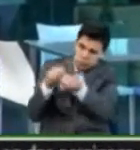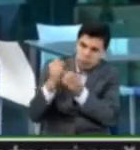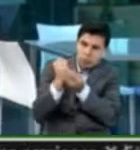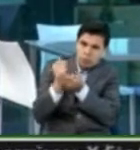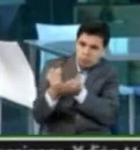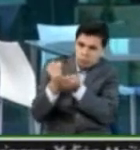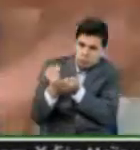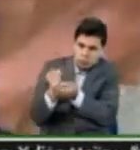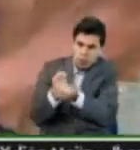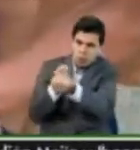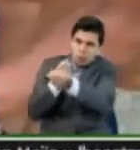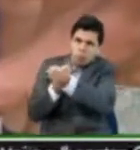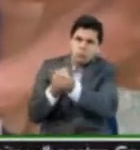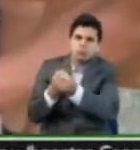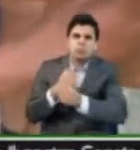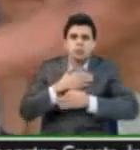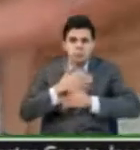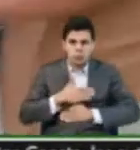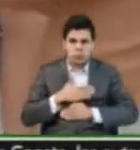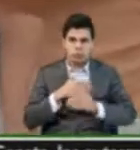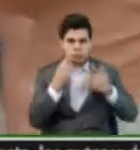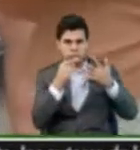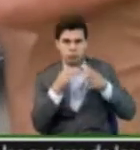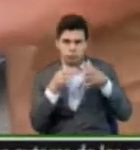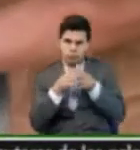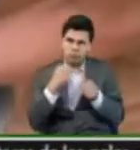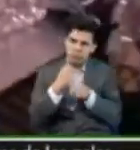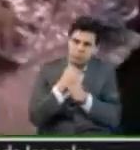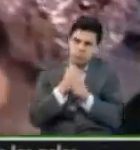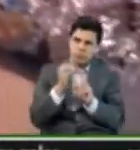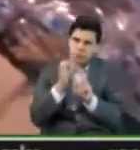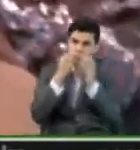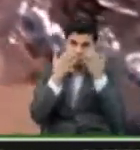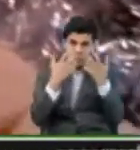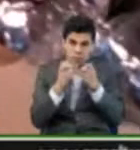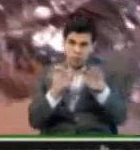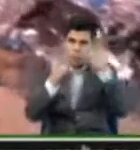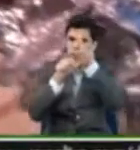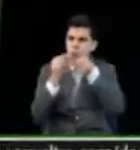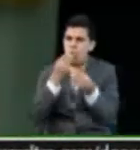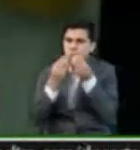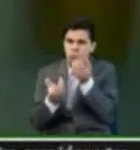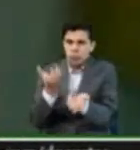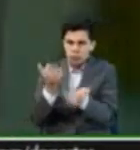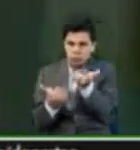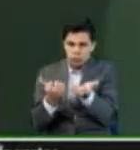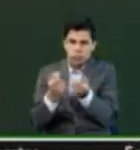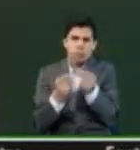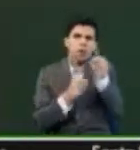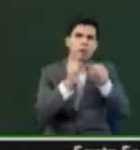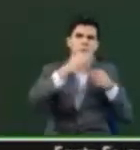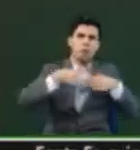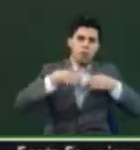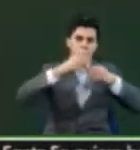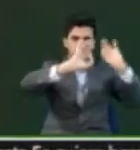el trabajo a los corredores. Varias piezas hacen parte de esta labor fundamental. Algunos preparan alimentos, otros arreglan